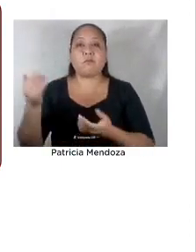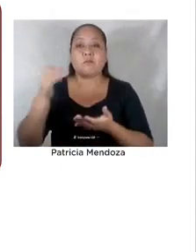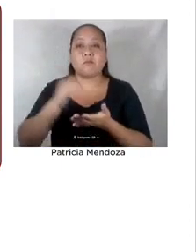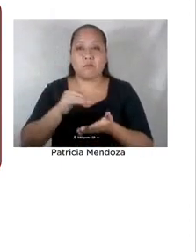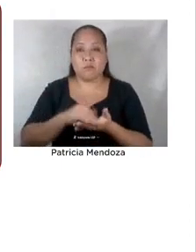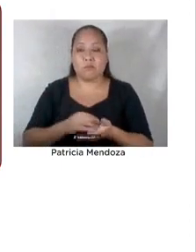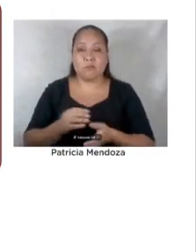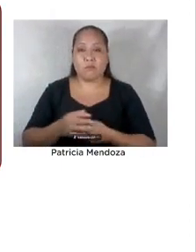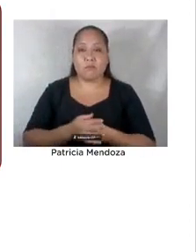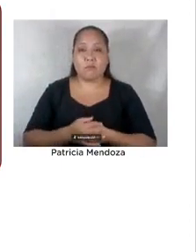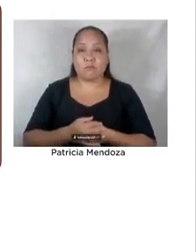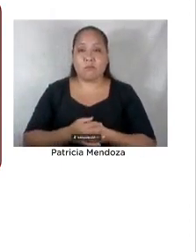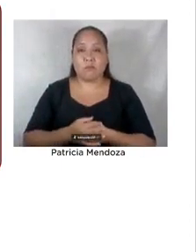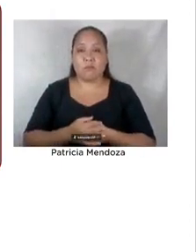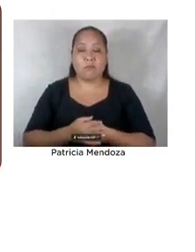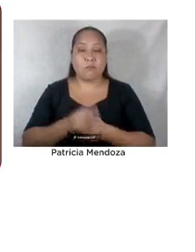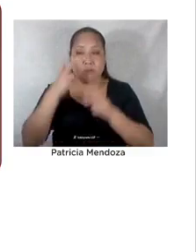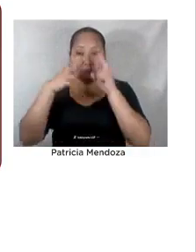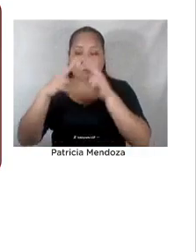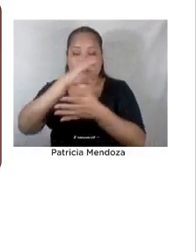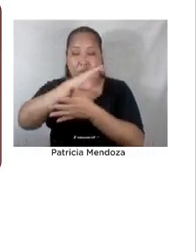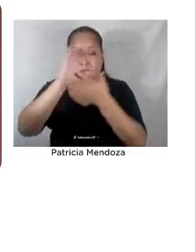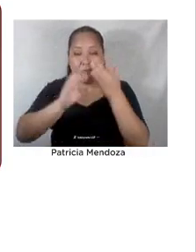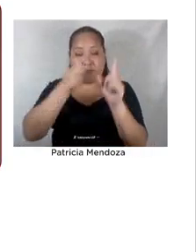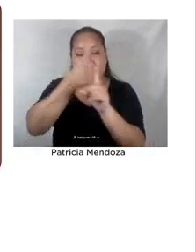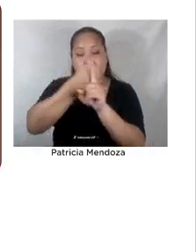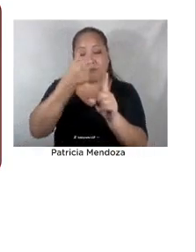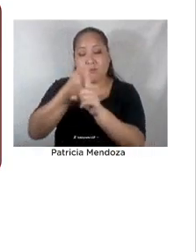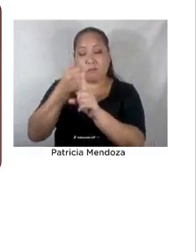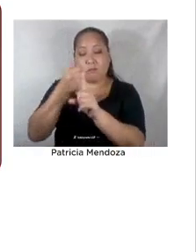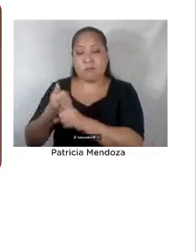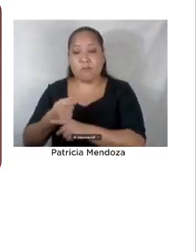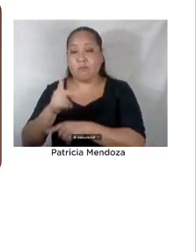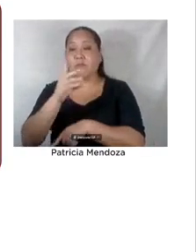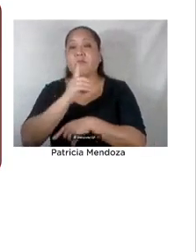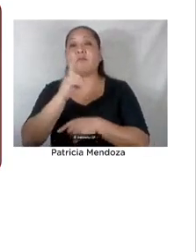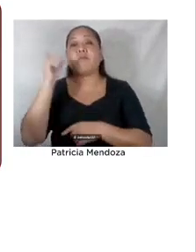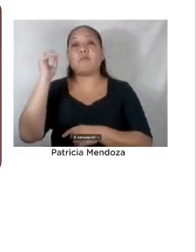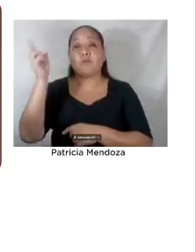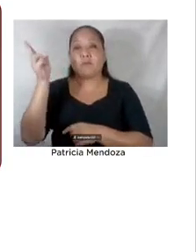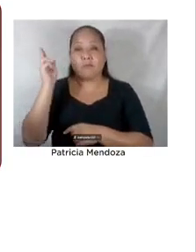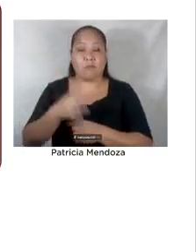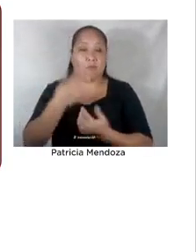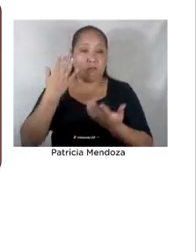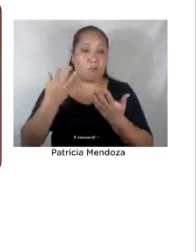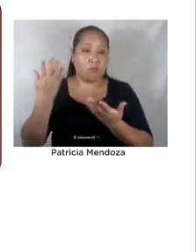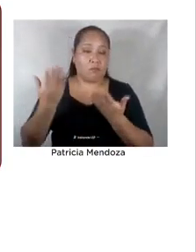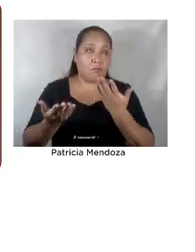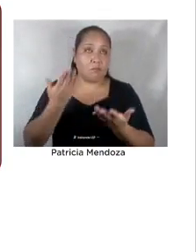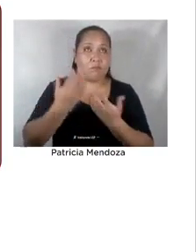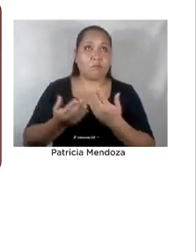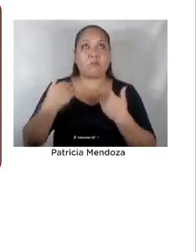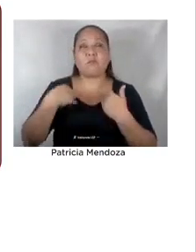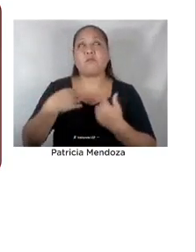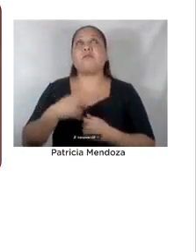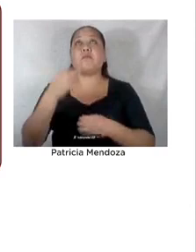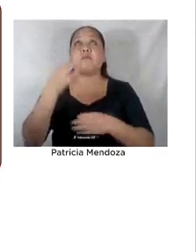reiterando las características propias de los docentes, de tener herramientas